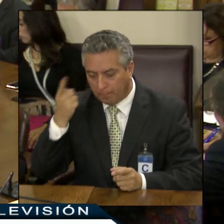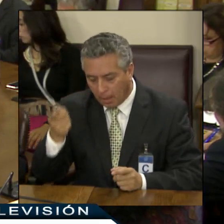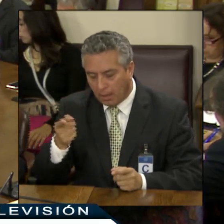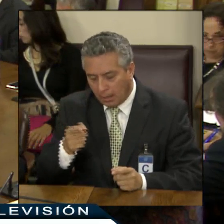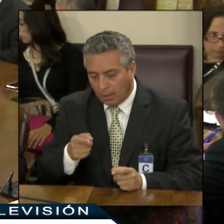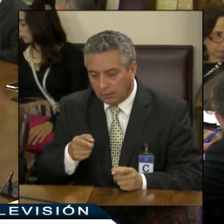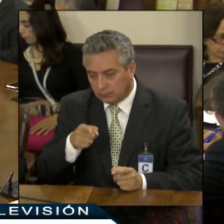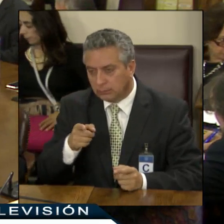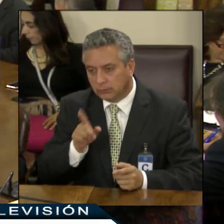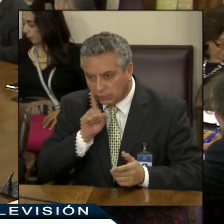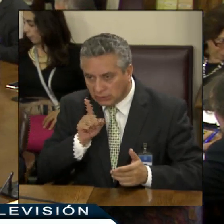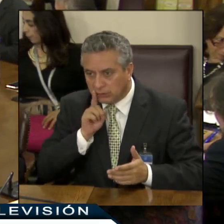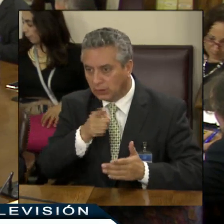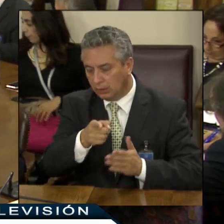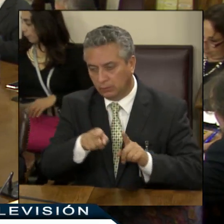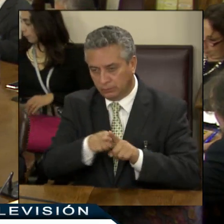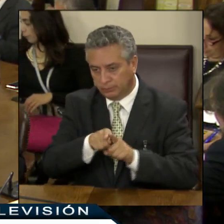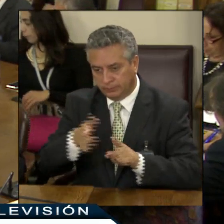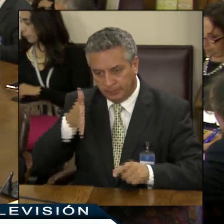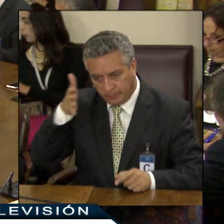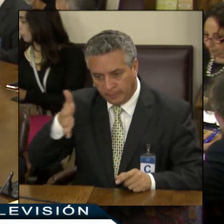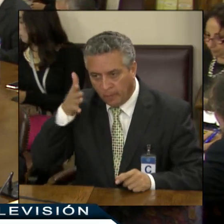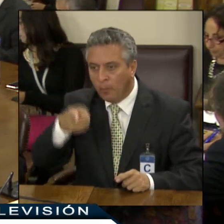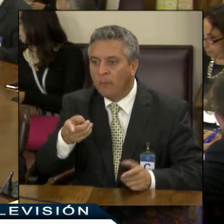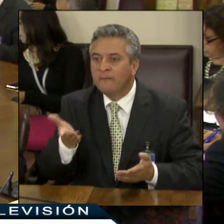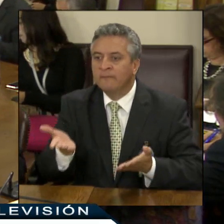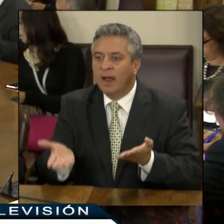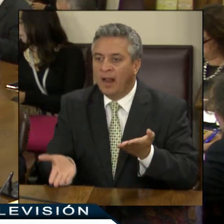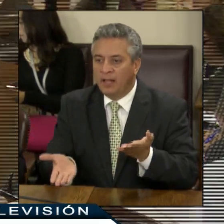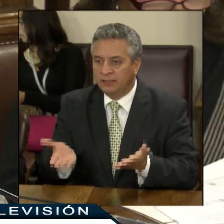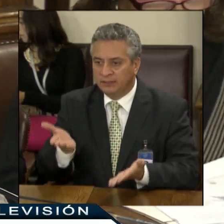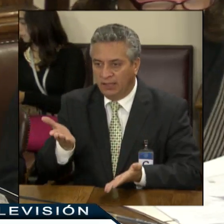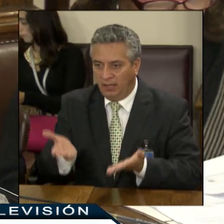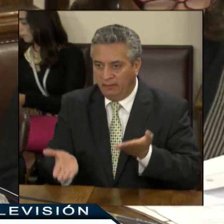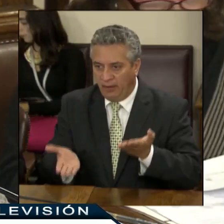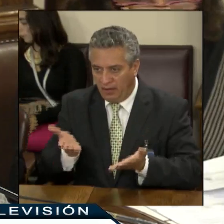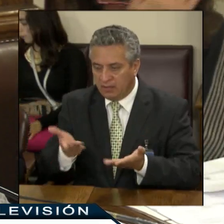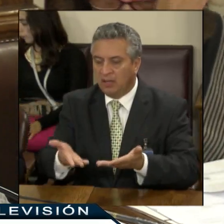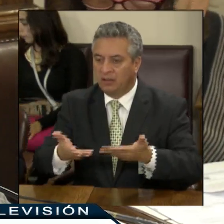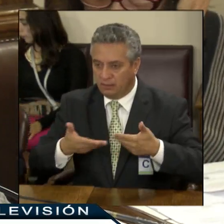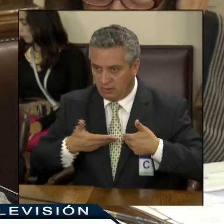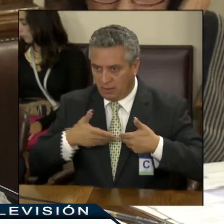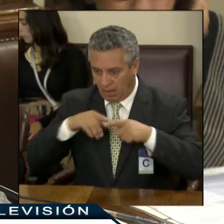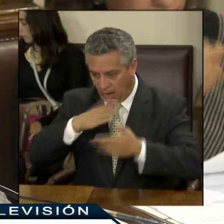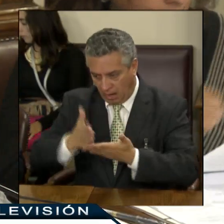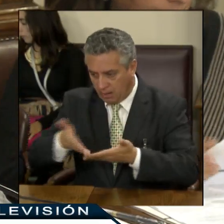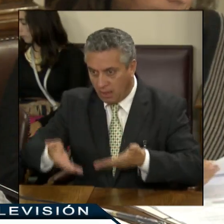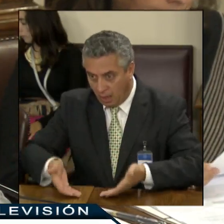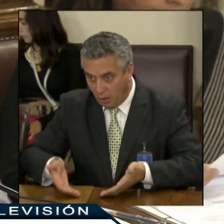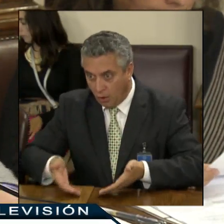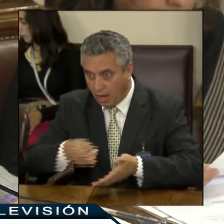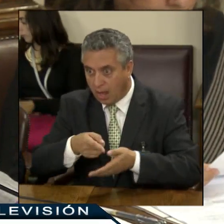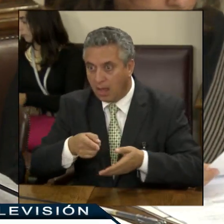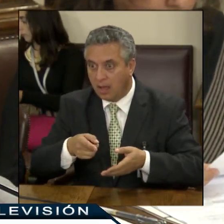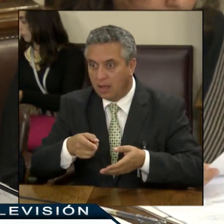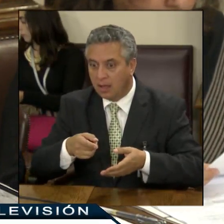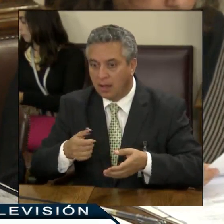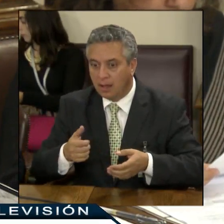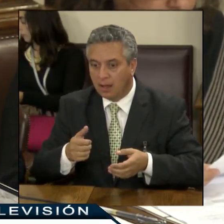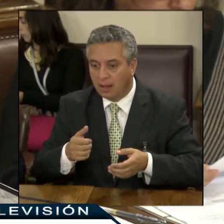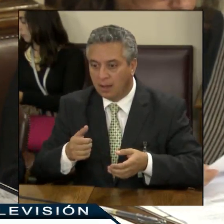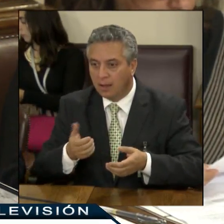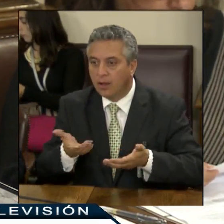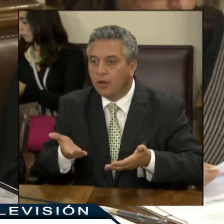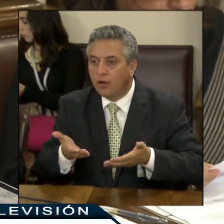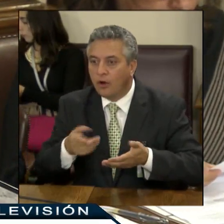tener una exposición un balance de lo que ha sido hasta ahora la aplicación de la ficha